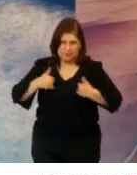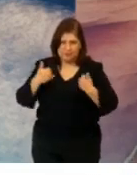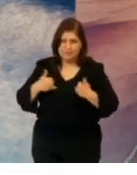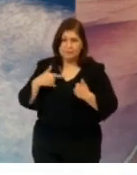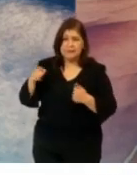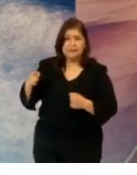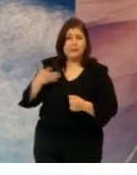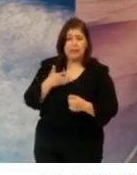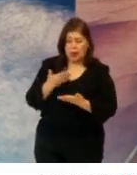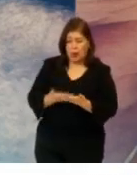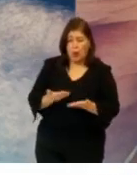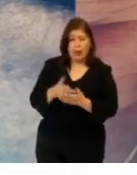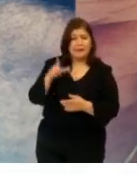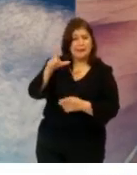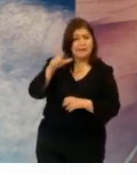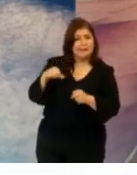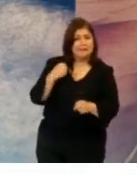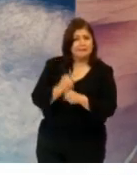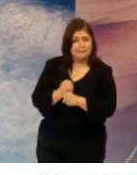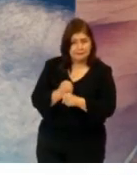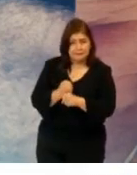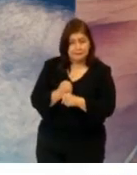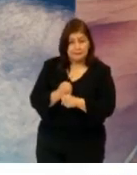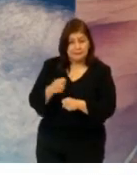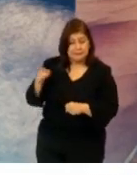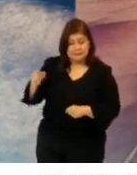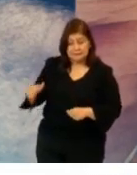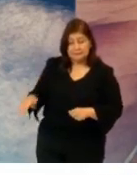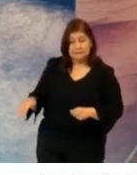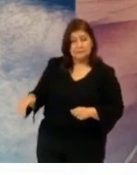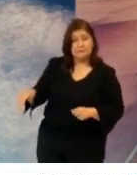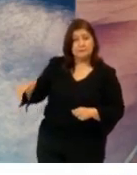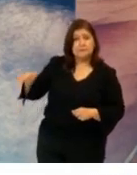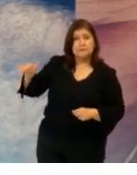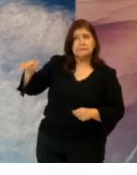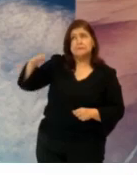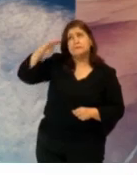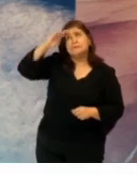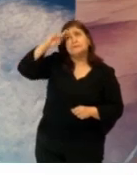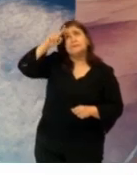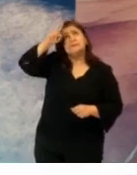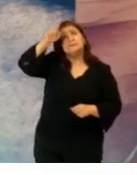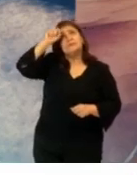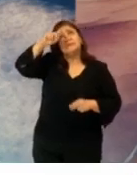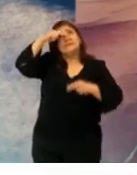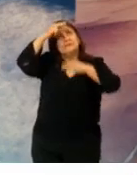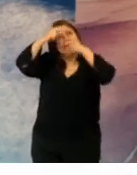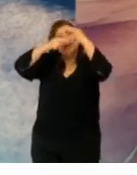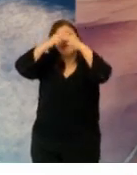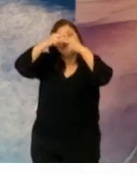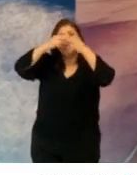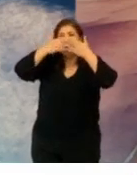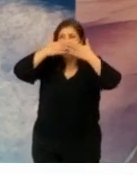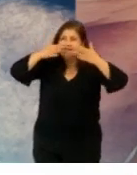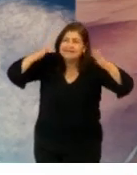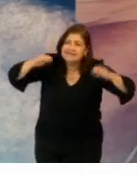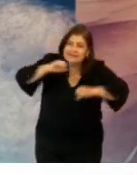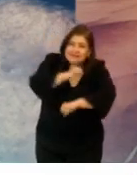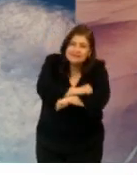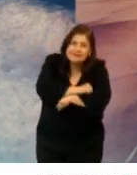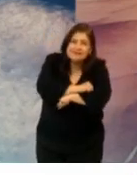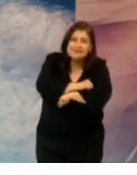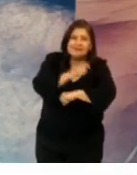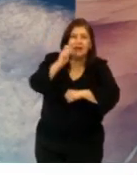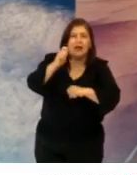son niñas que hoy tienen 17 años y crecieron pensando que las nubes, esa misma nube que tú ves todos los días cuando abres la ventana, las crearon